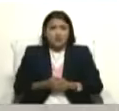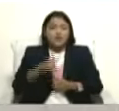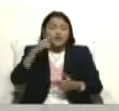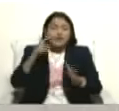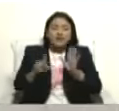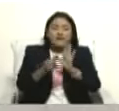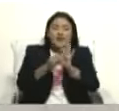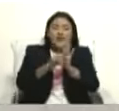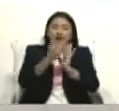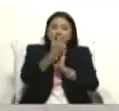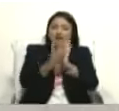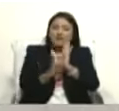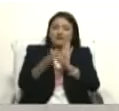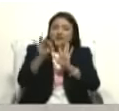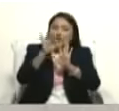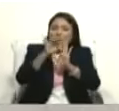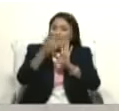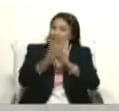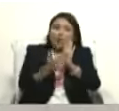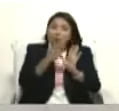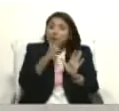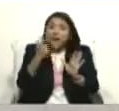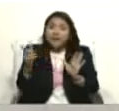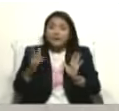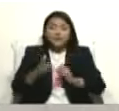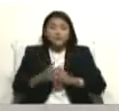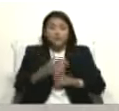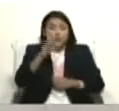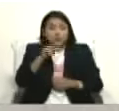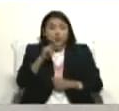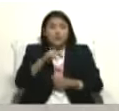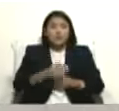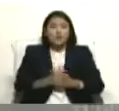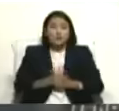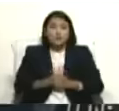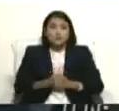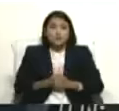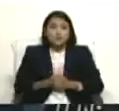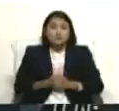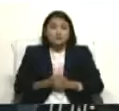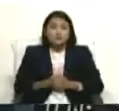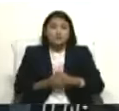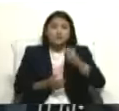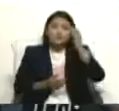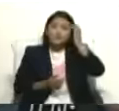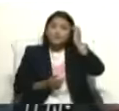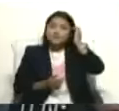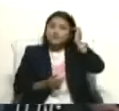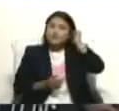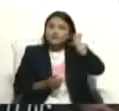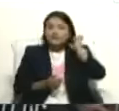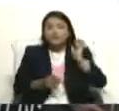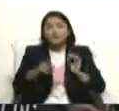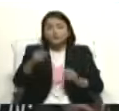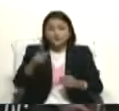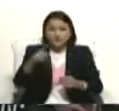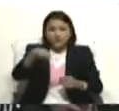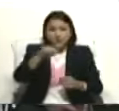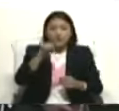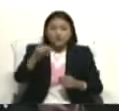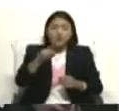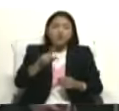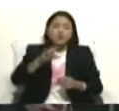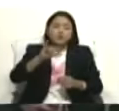ese territorio. Nunca, nunca. Y le están diciendo ya en su cara abiertamente, usted es un ocupante de